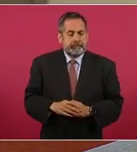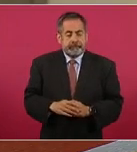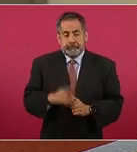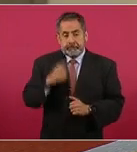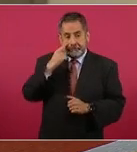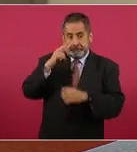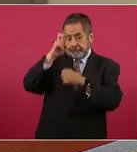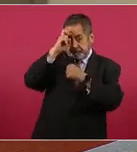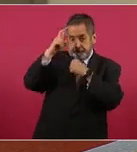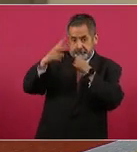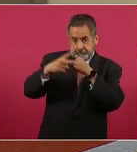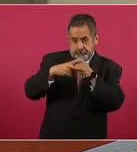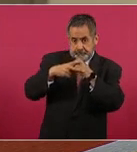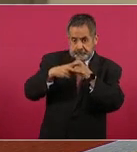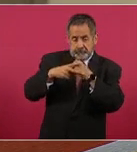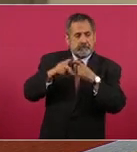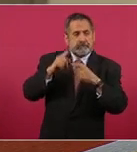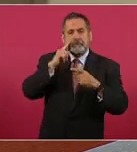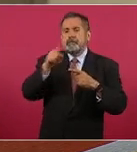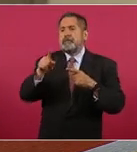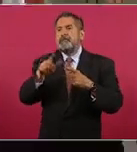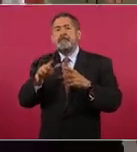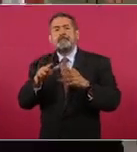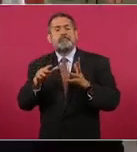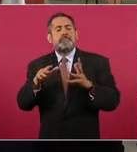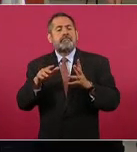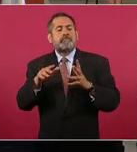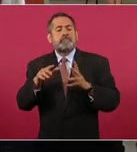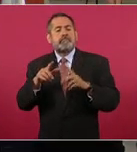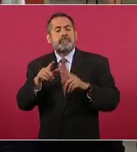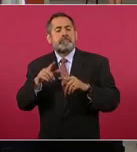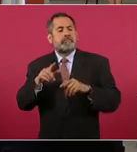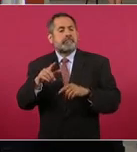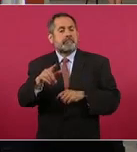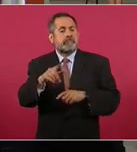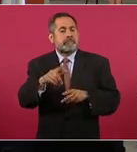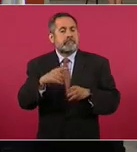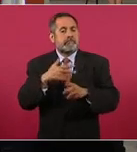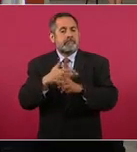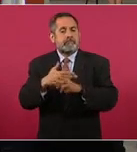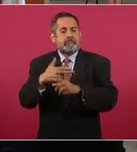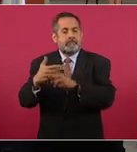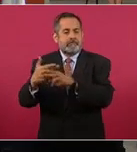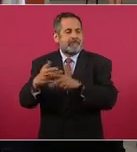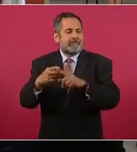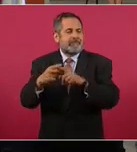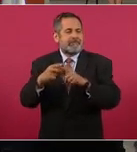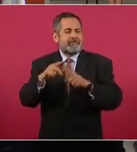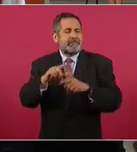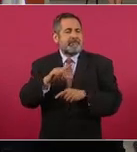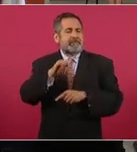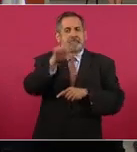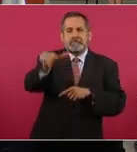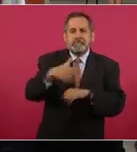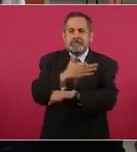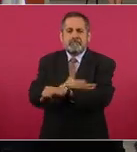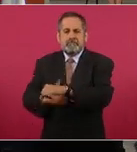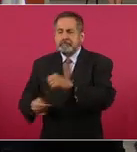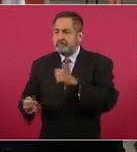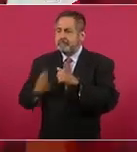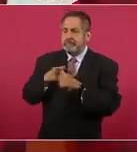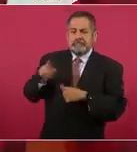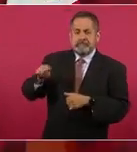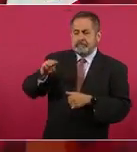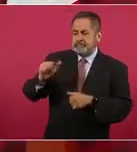Europa vio el universo cuando Magallanes llegó al sur. O sea, desde